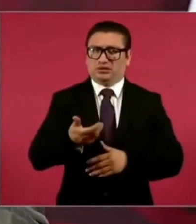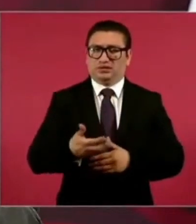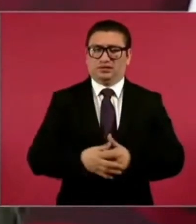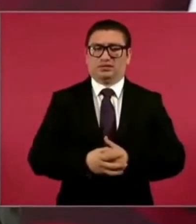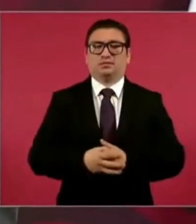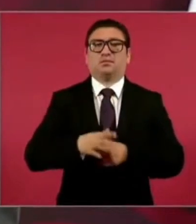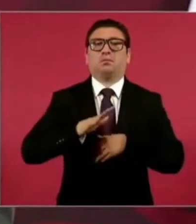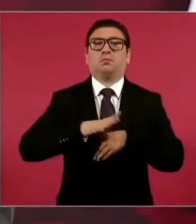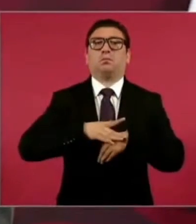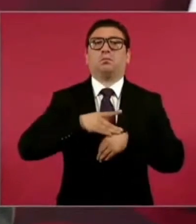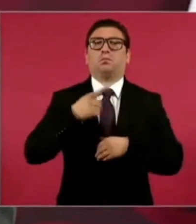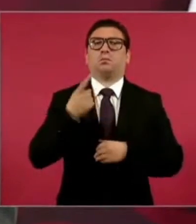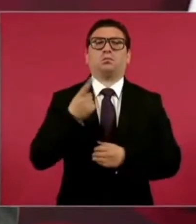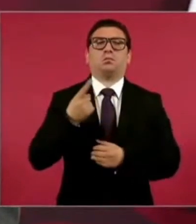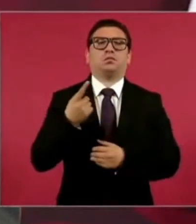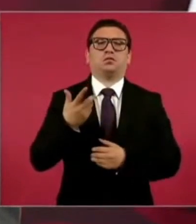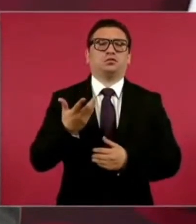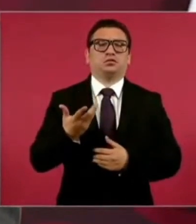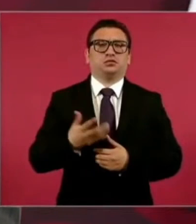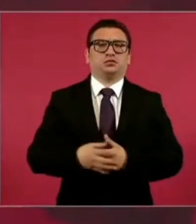porque tenían